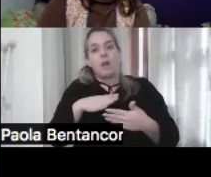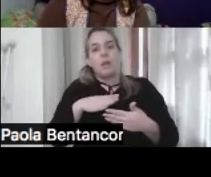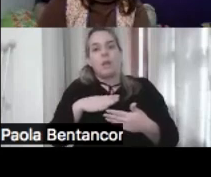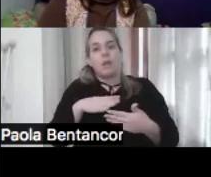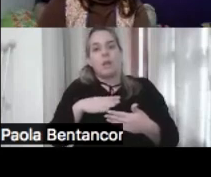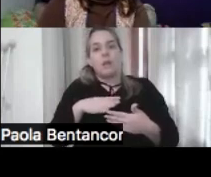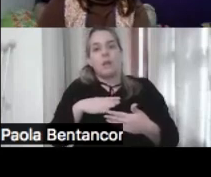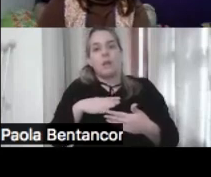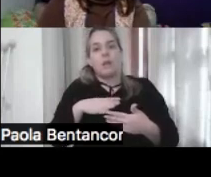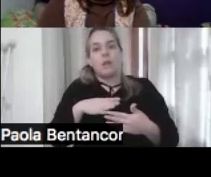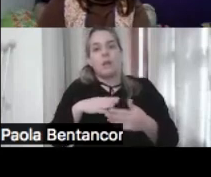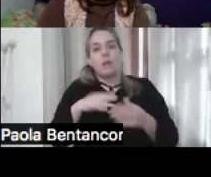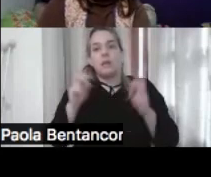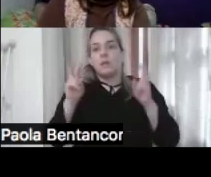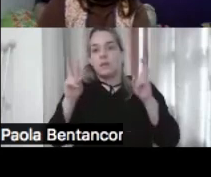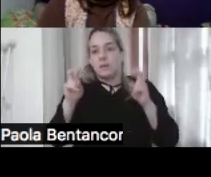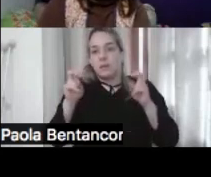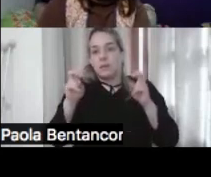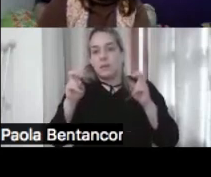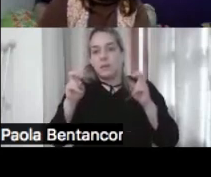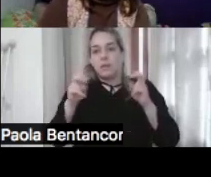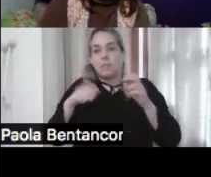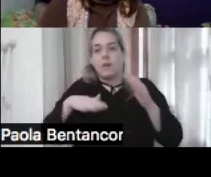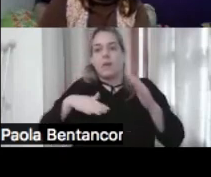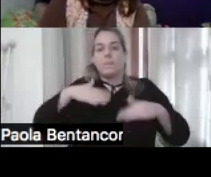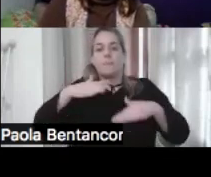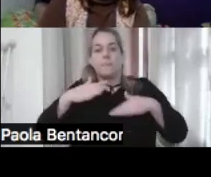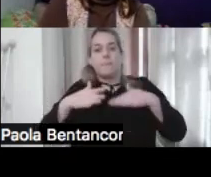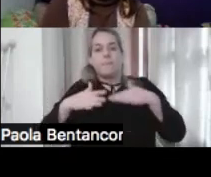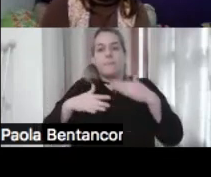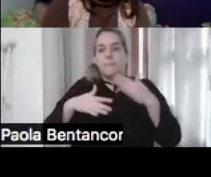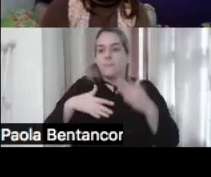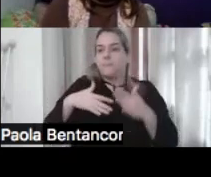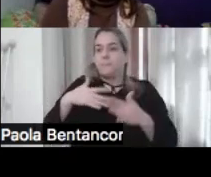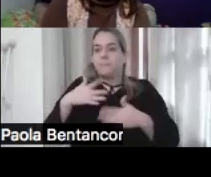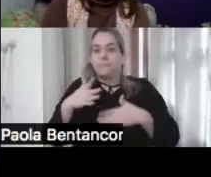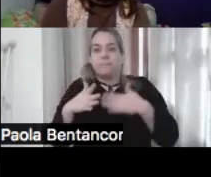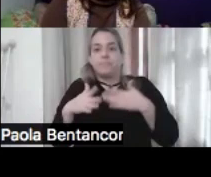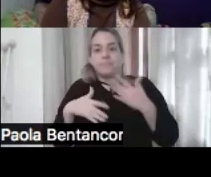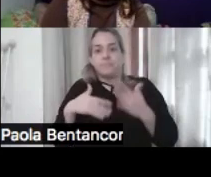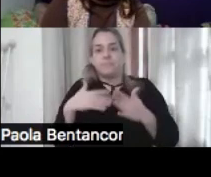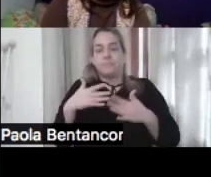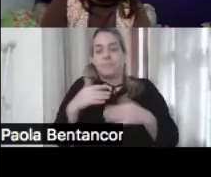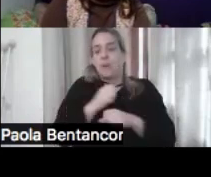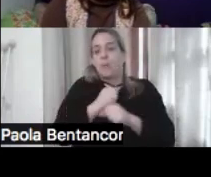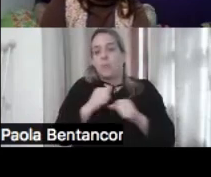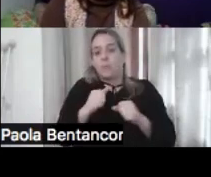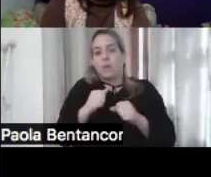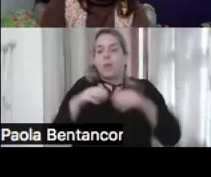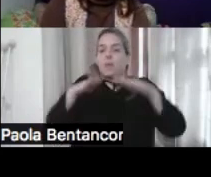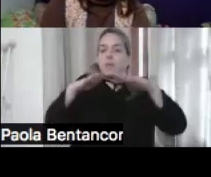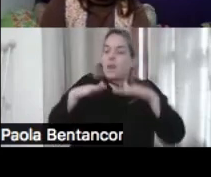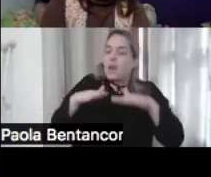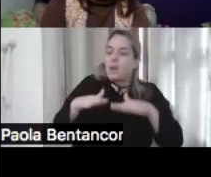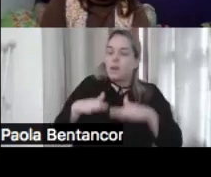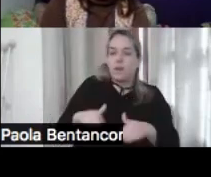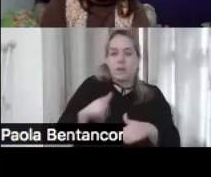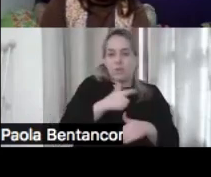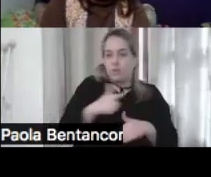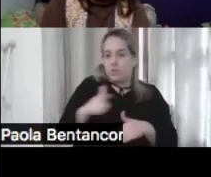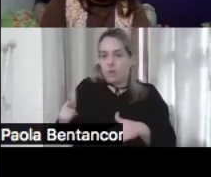de trastorno de la regulación neonatal, que son niños y niñas que muchas veces tienen dificultades para lograr la calma motora, tienen